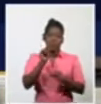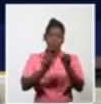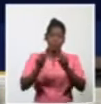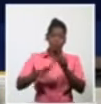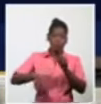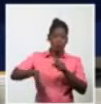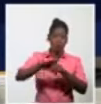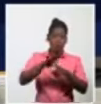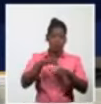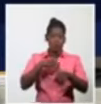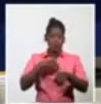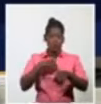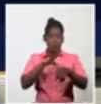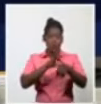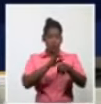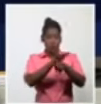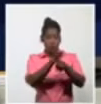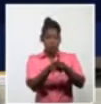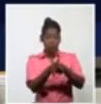enfermedad,